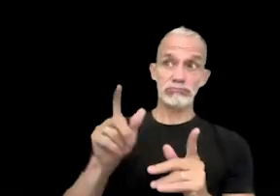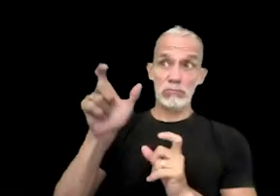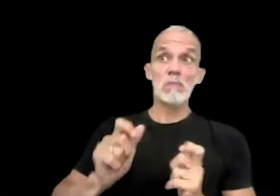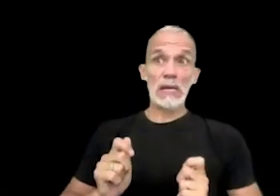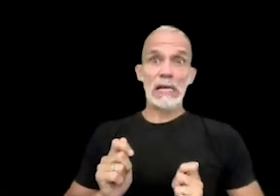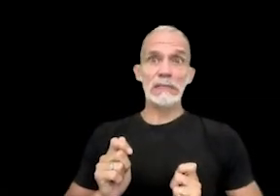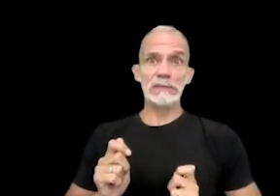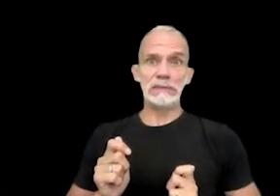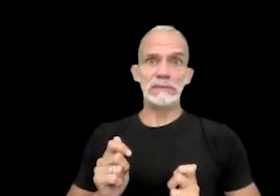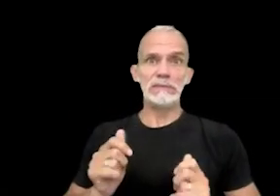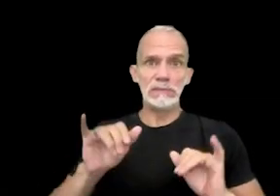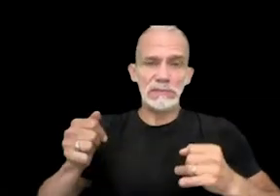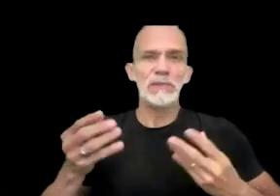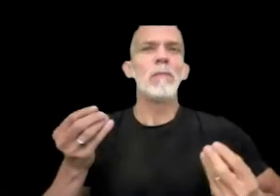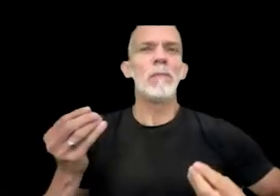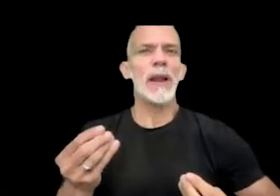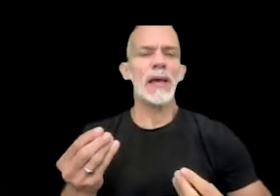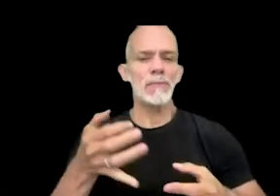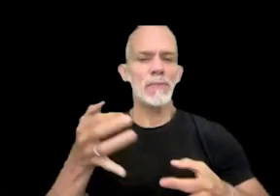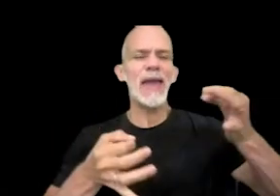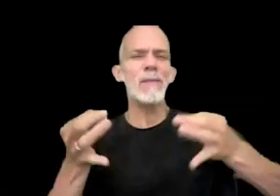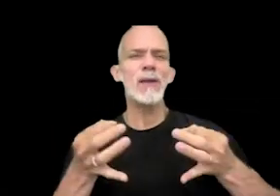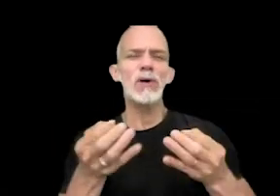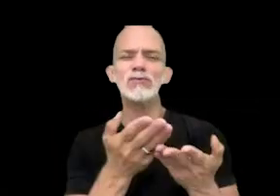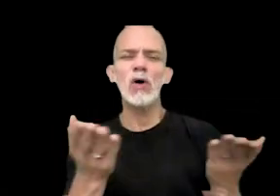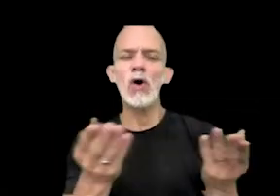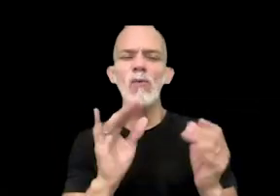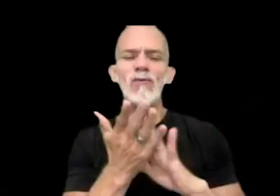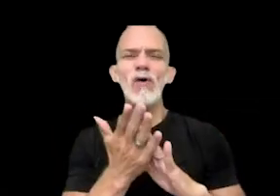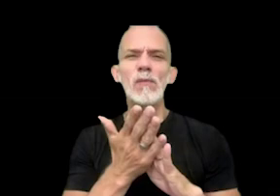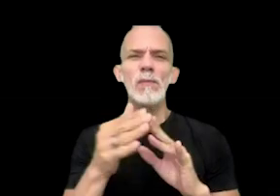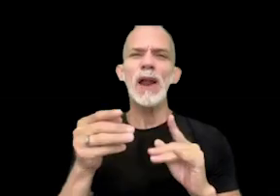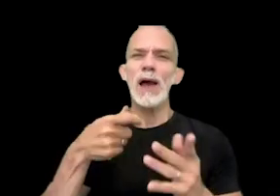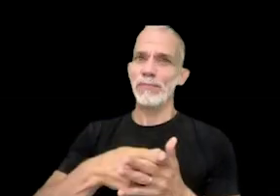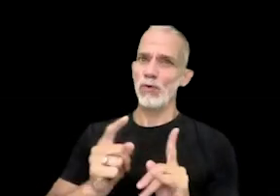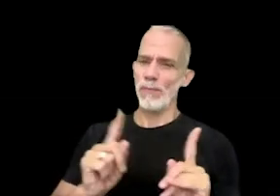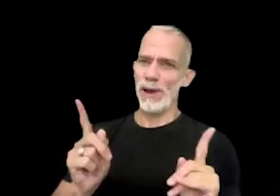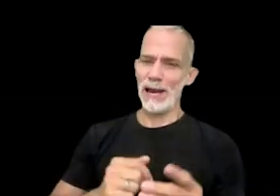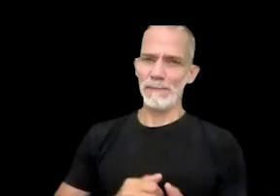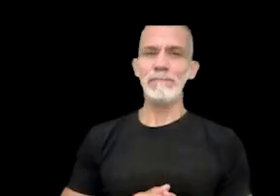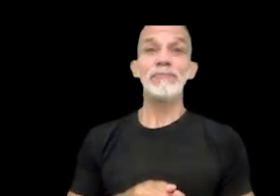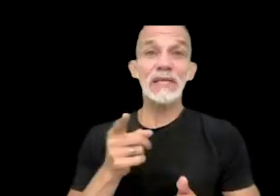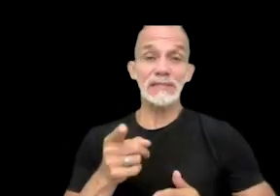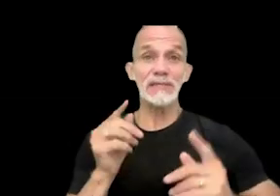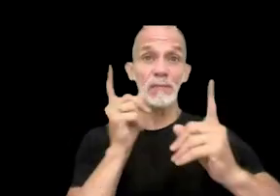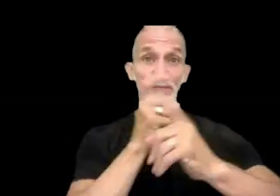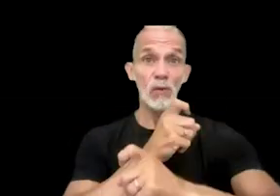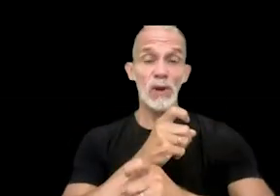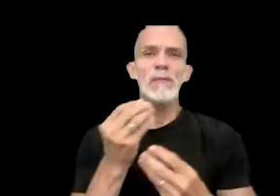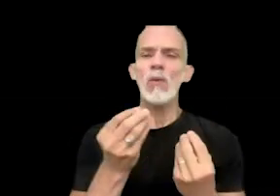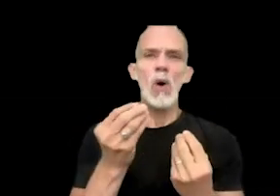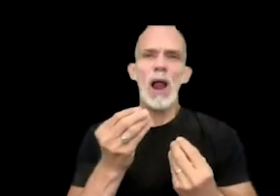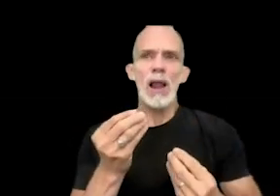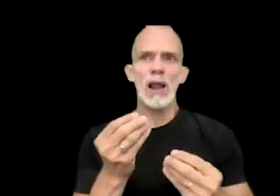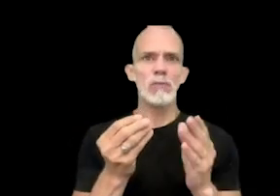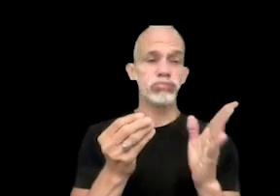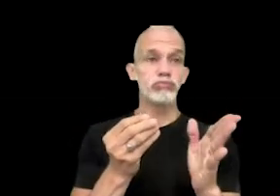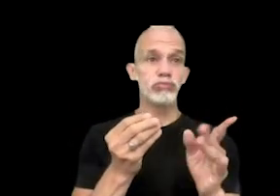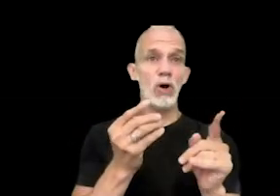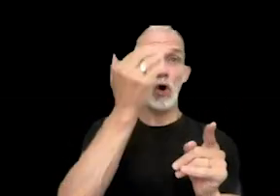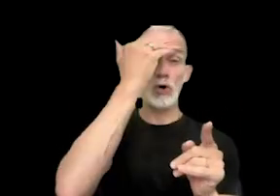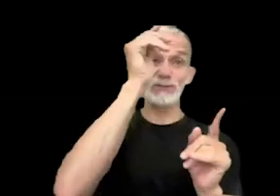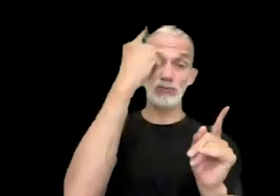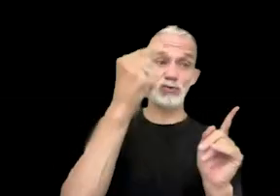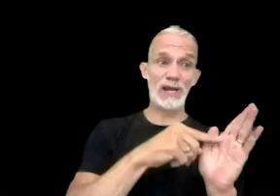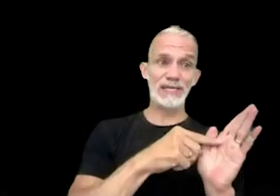reconocerlos para evaluar este tipo de estructuras. Entonces, esta crisis entre Constitución